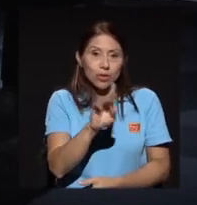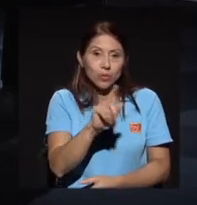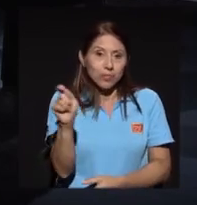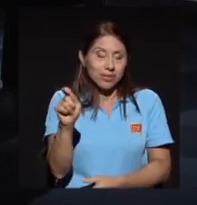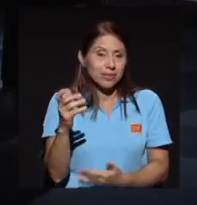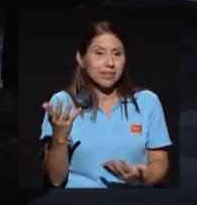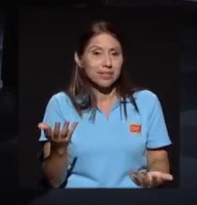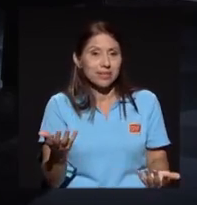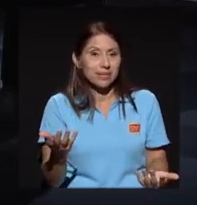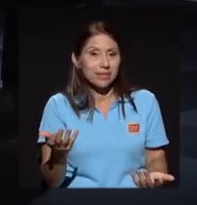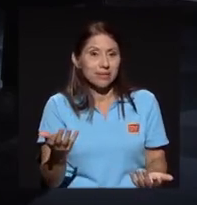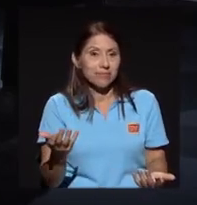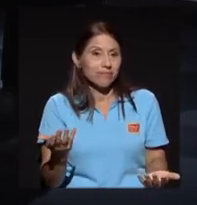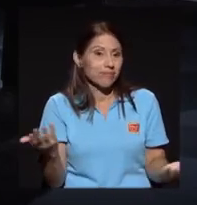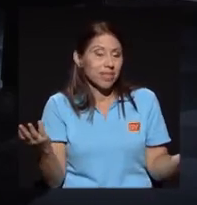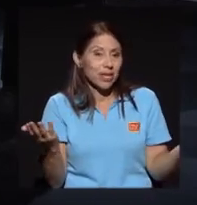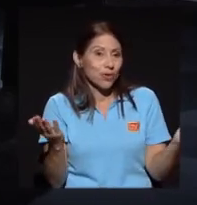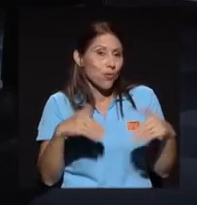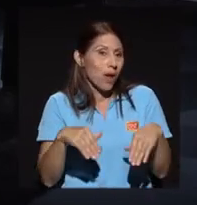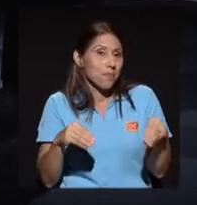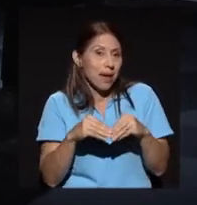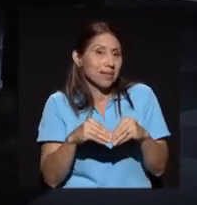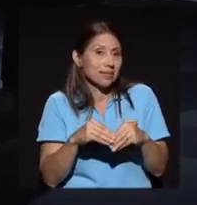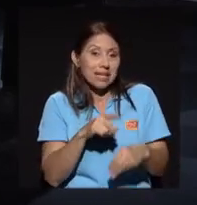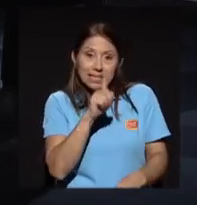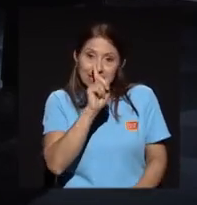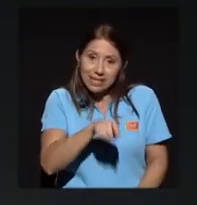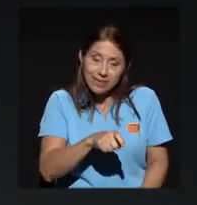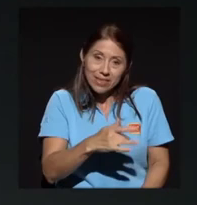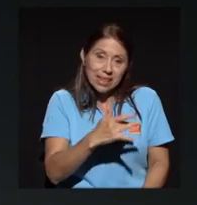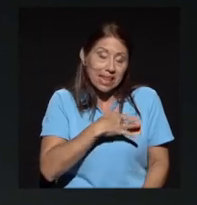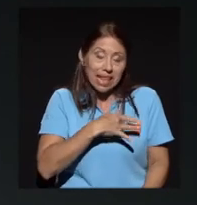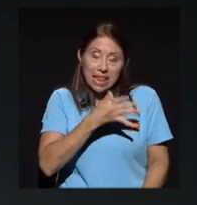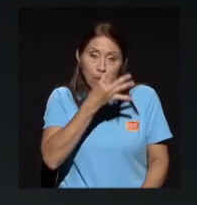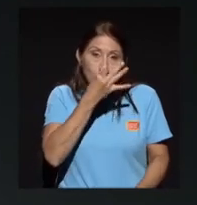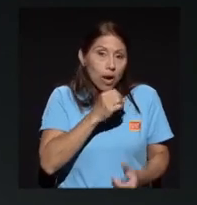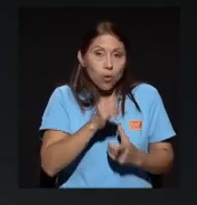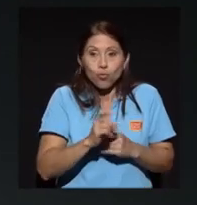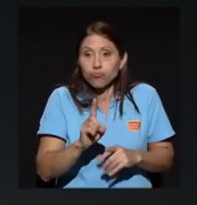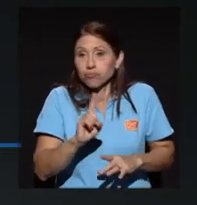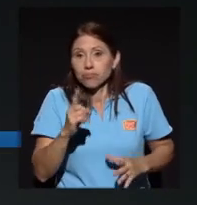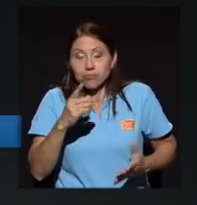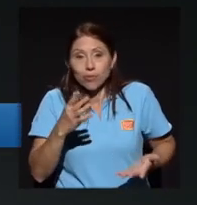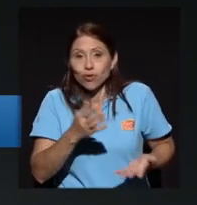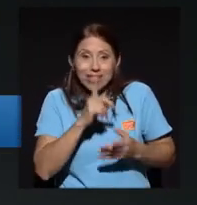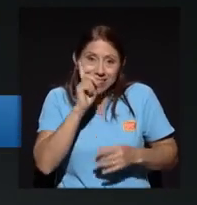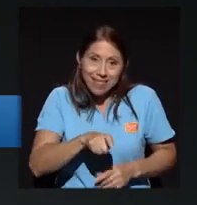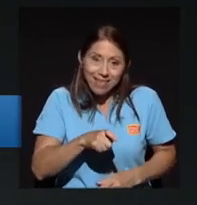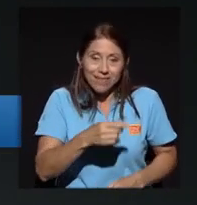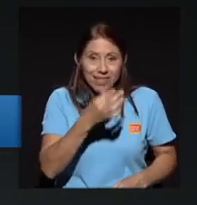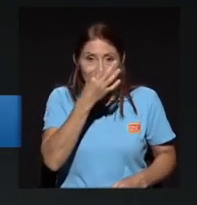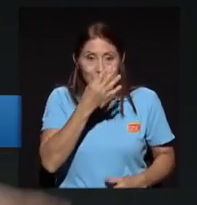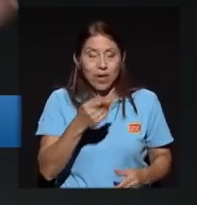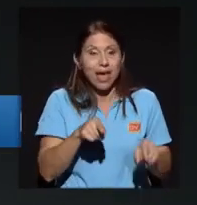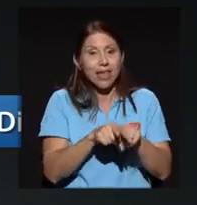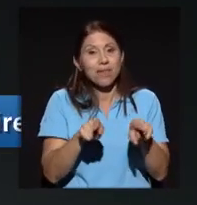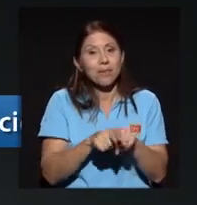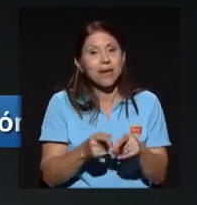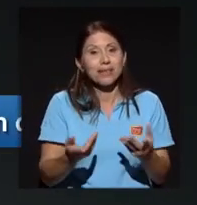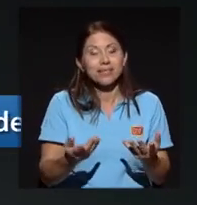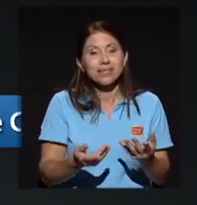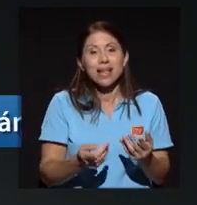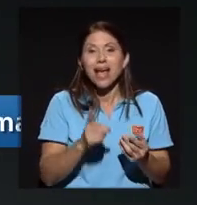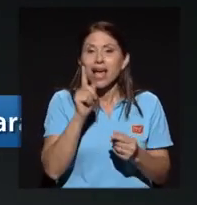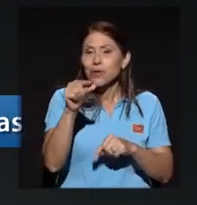ciclo, y no hay más, se enamoran, y además hay una química muy negativa, no